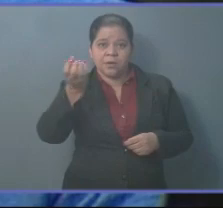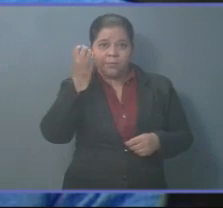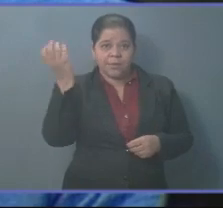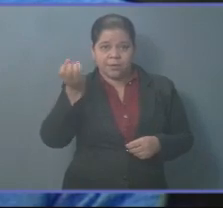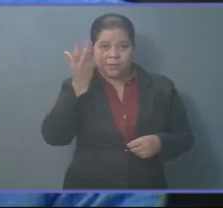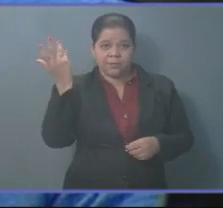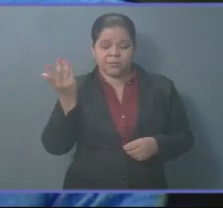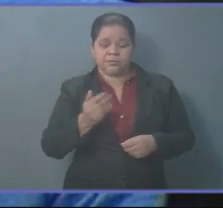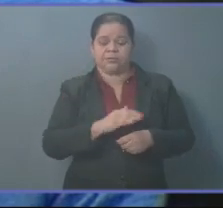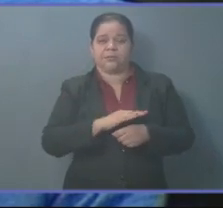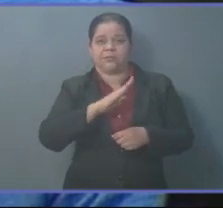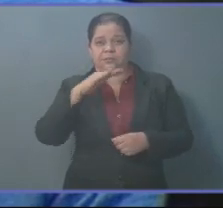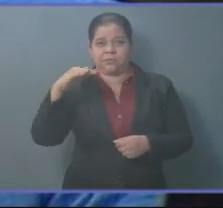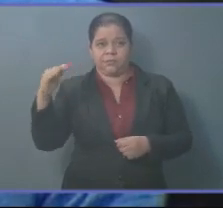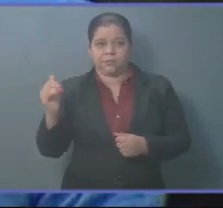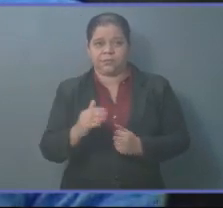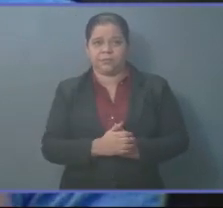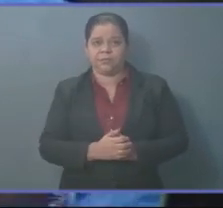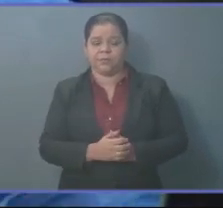país.